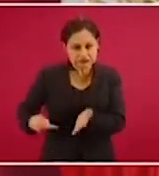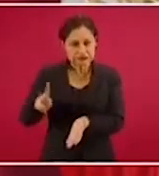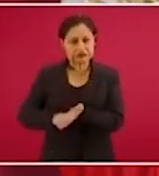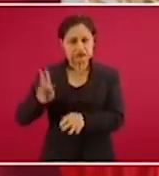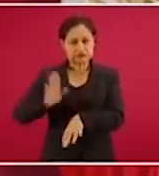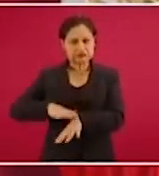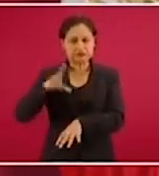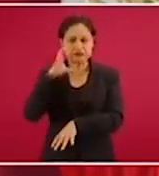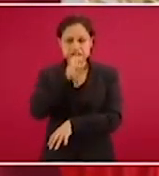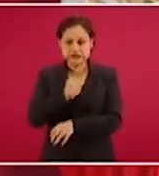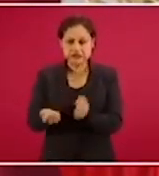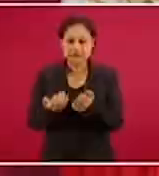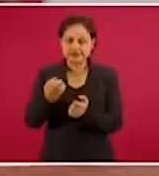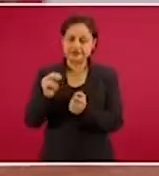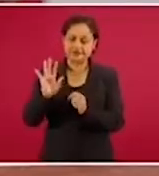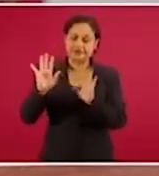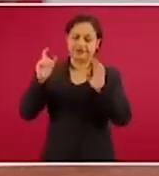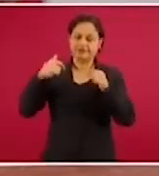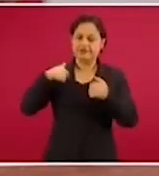caída